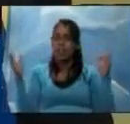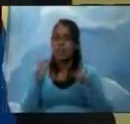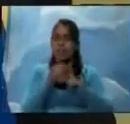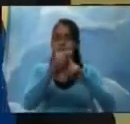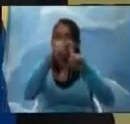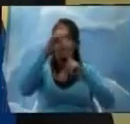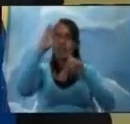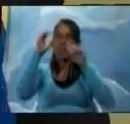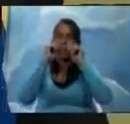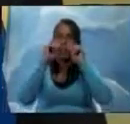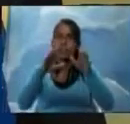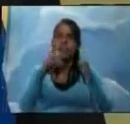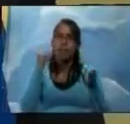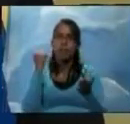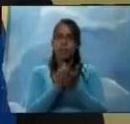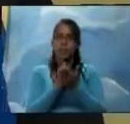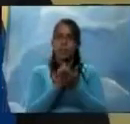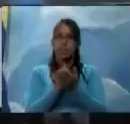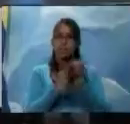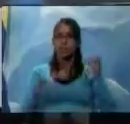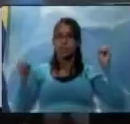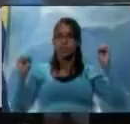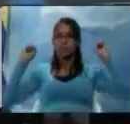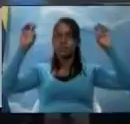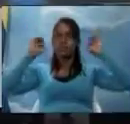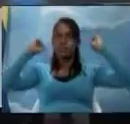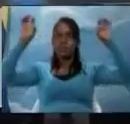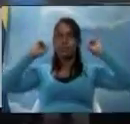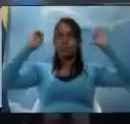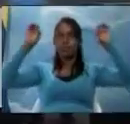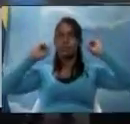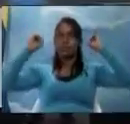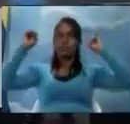me le bendiga, que Dios me le guarde.